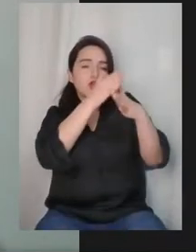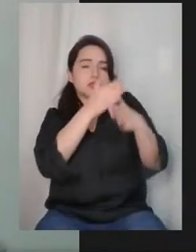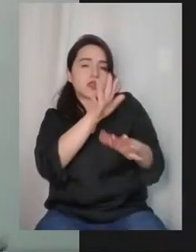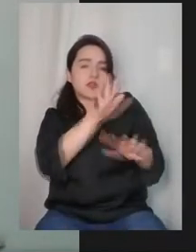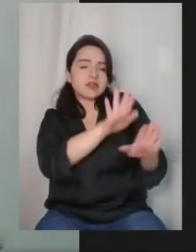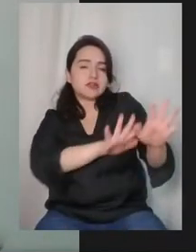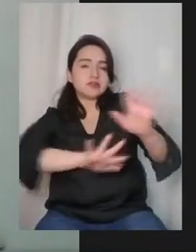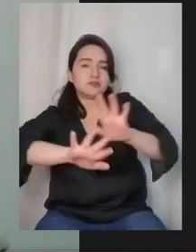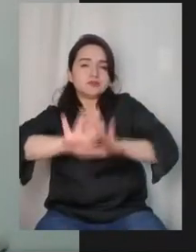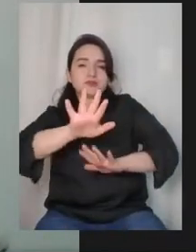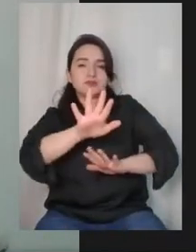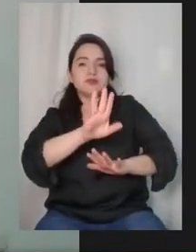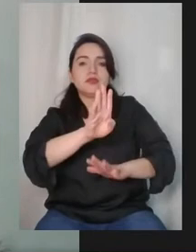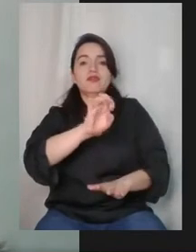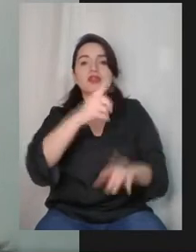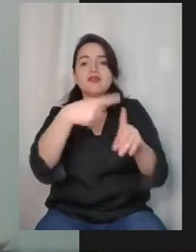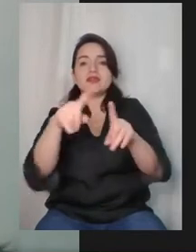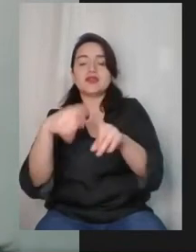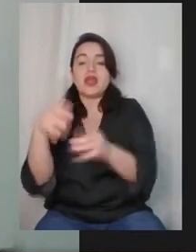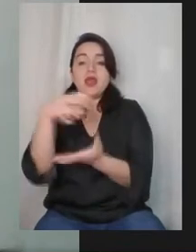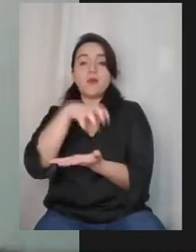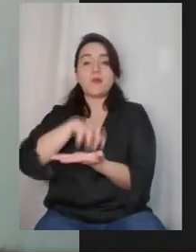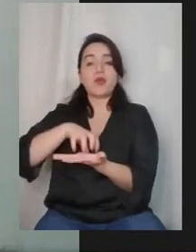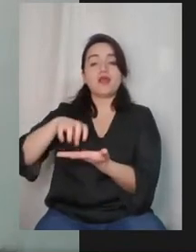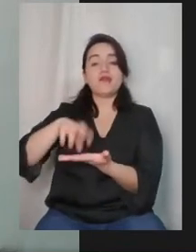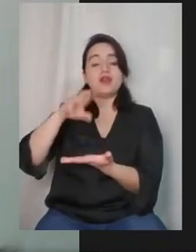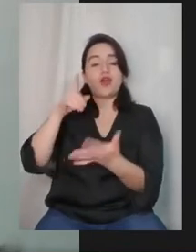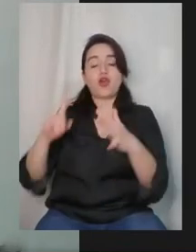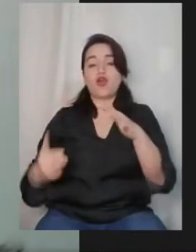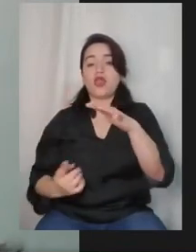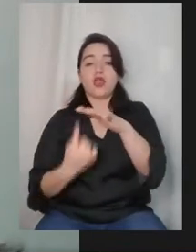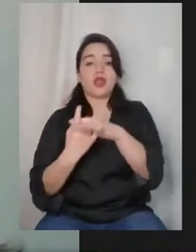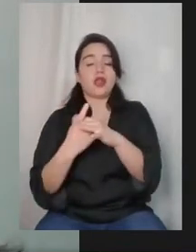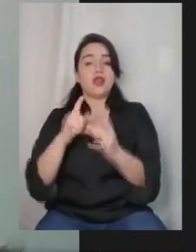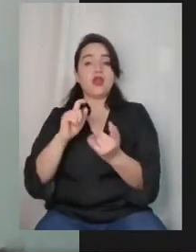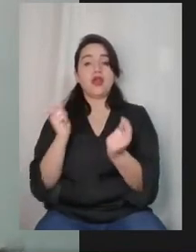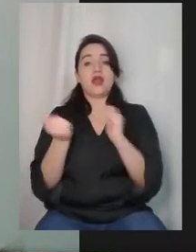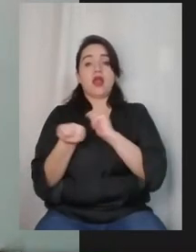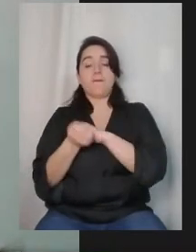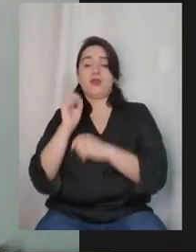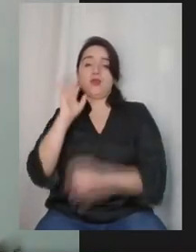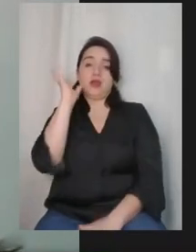pueblos originarios y el cambio climático, que hoy día es un tema no menor?